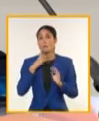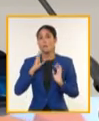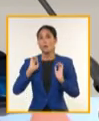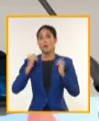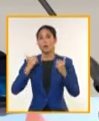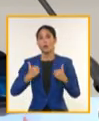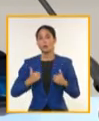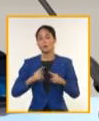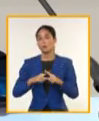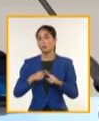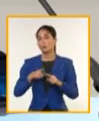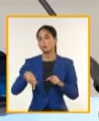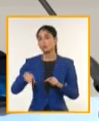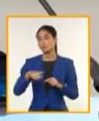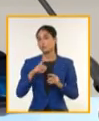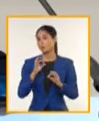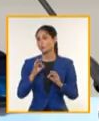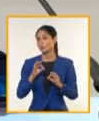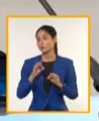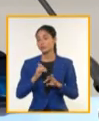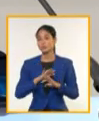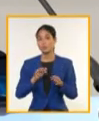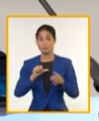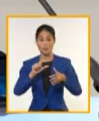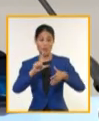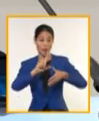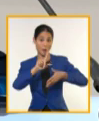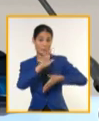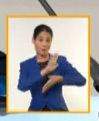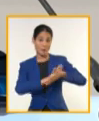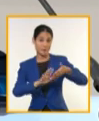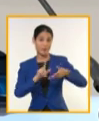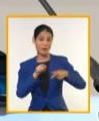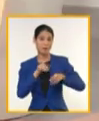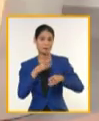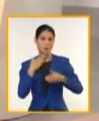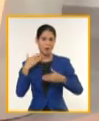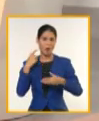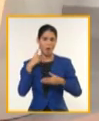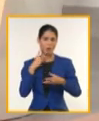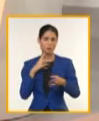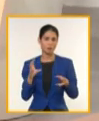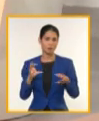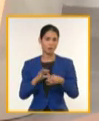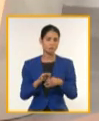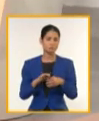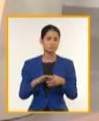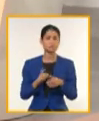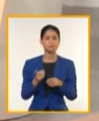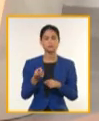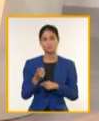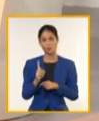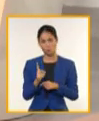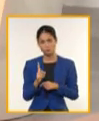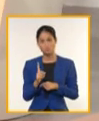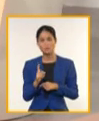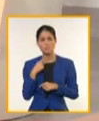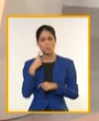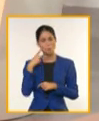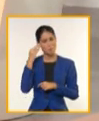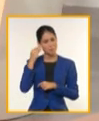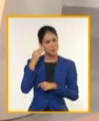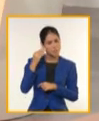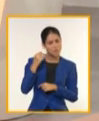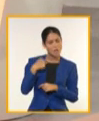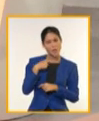utilidad. Inicialmente América Latina no estaba incluida en esa iniciativa, y el Caribe. Era una iniciativa pensada para los